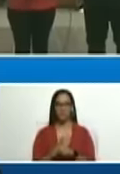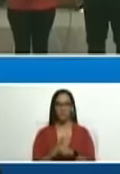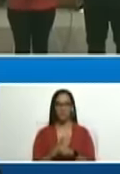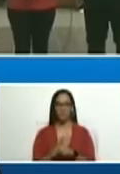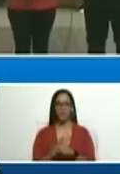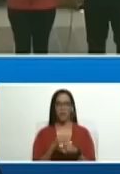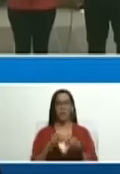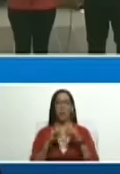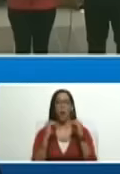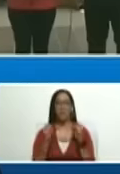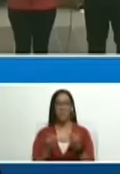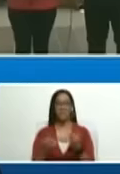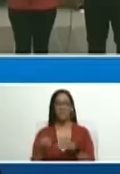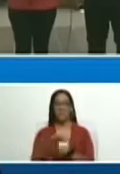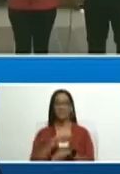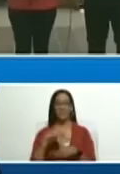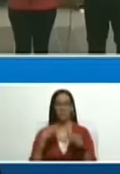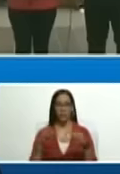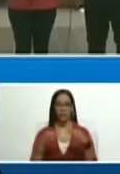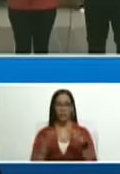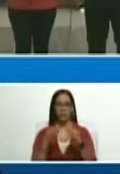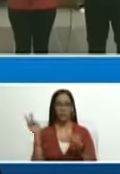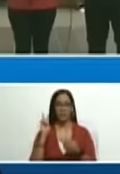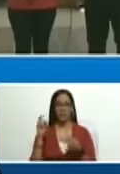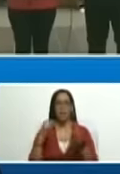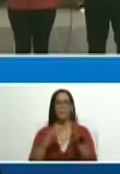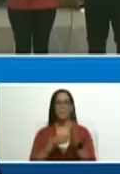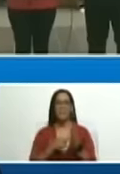Plazas públicas en todo el país,